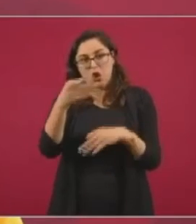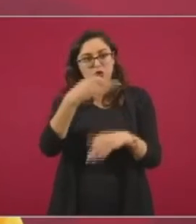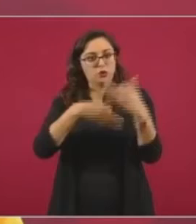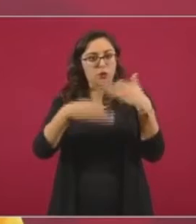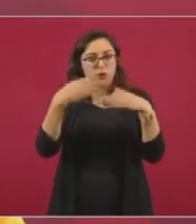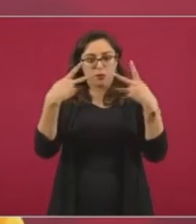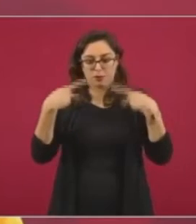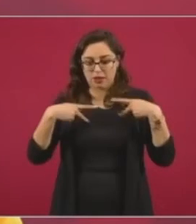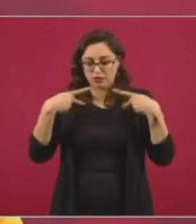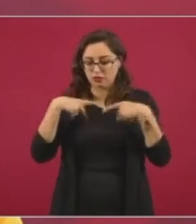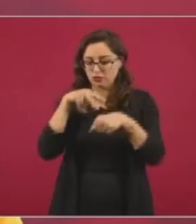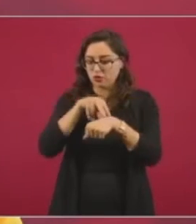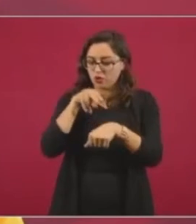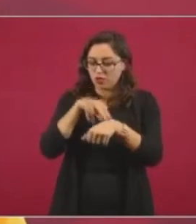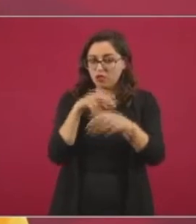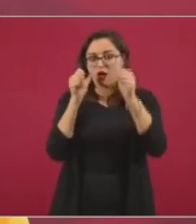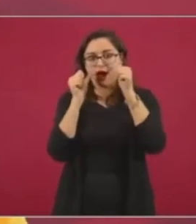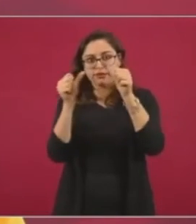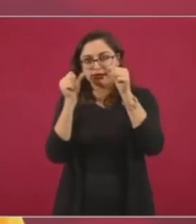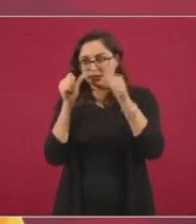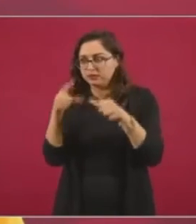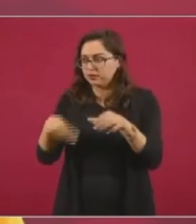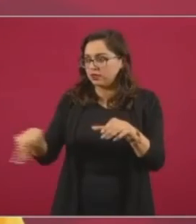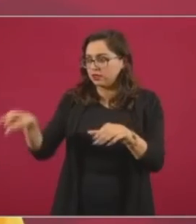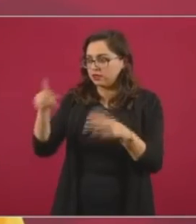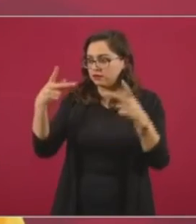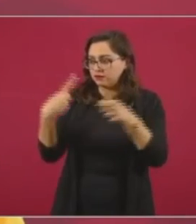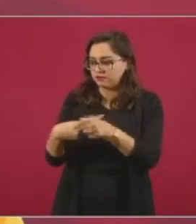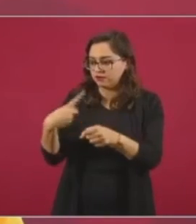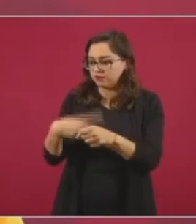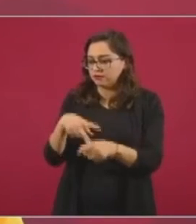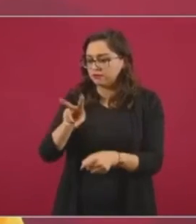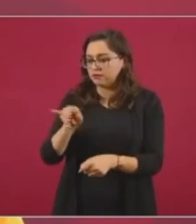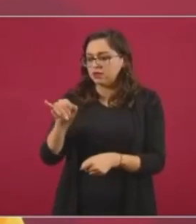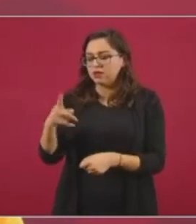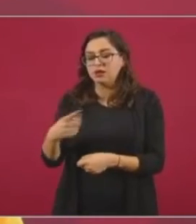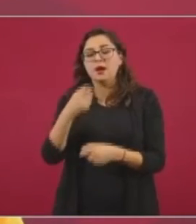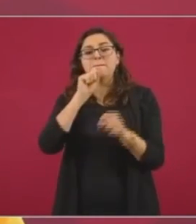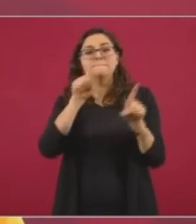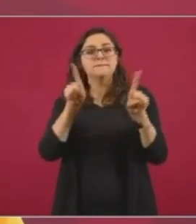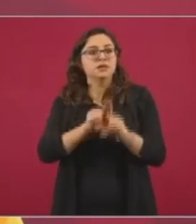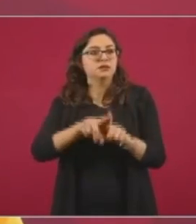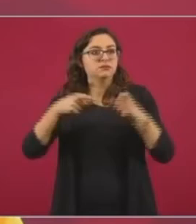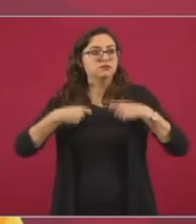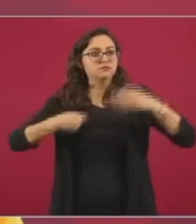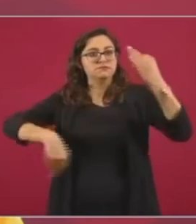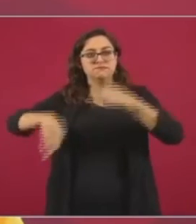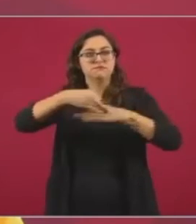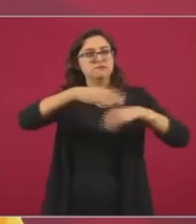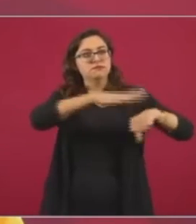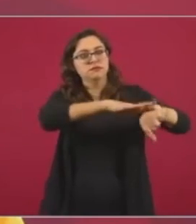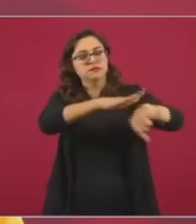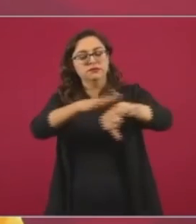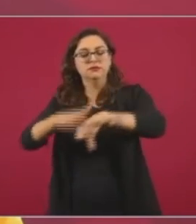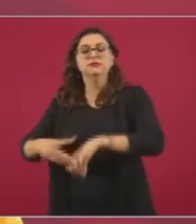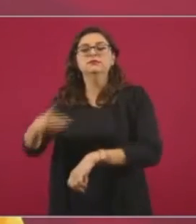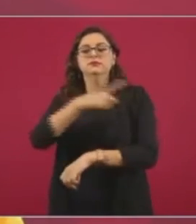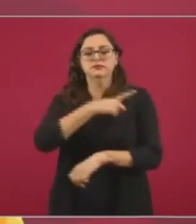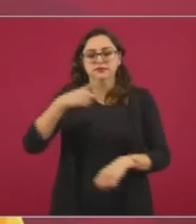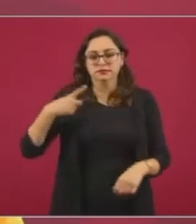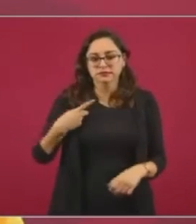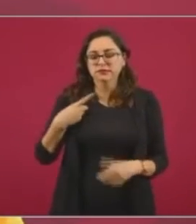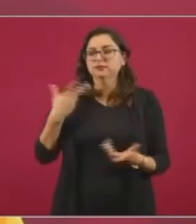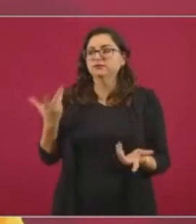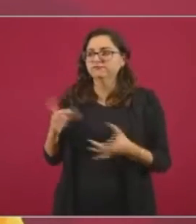instar a los y las dirigentes y a los y las ciudadanas de todo el mundo a congregarse en pro de la